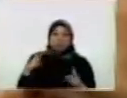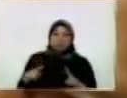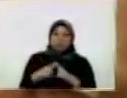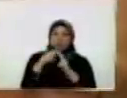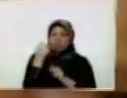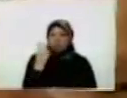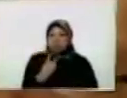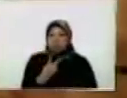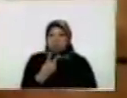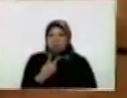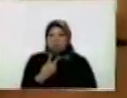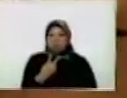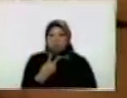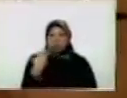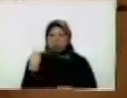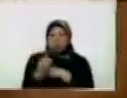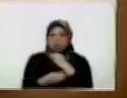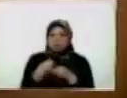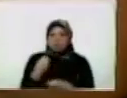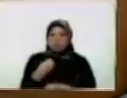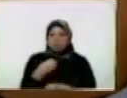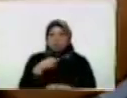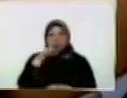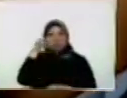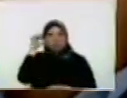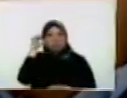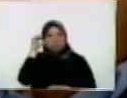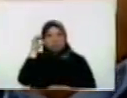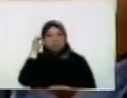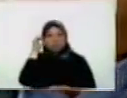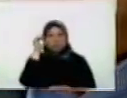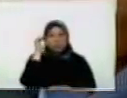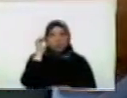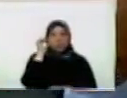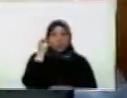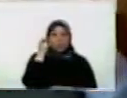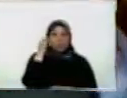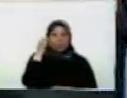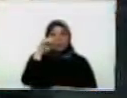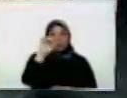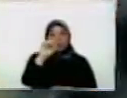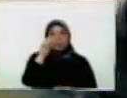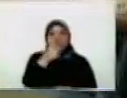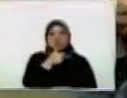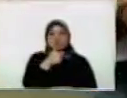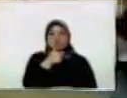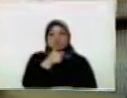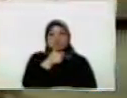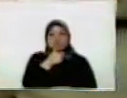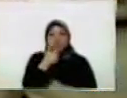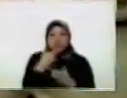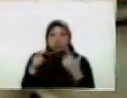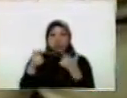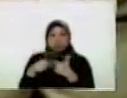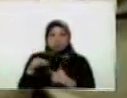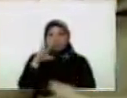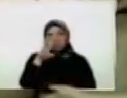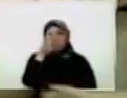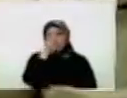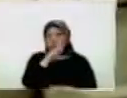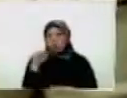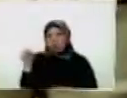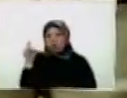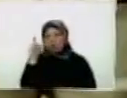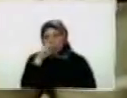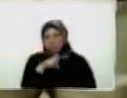bandos, como lo hizo Bolívar, Miranda y Sucre, quienes levantaron la bandera hace 200 años